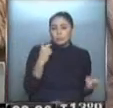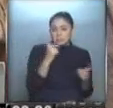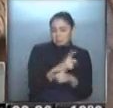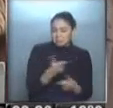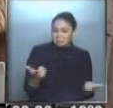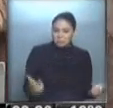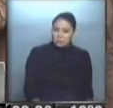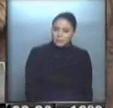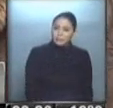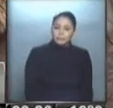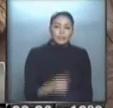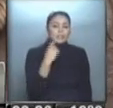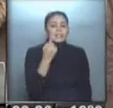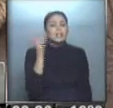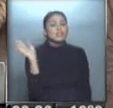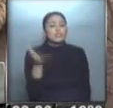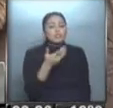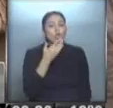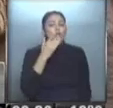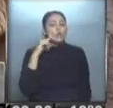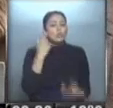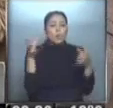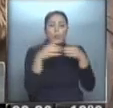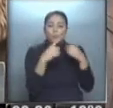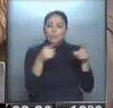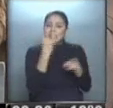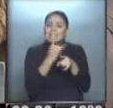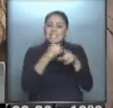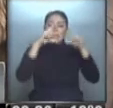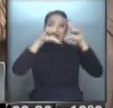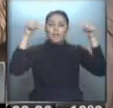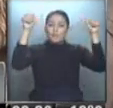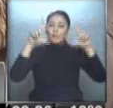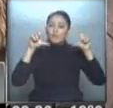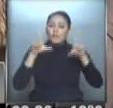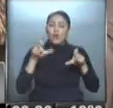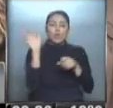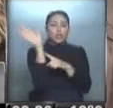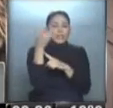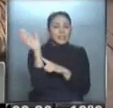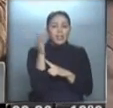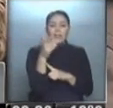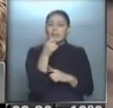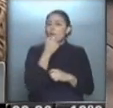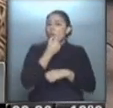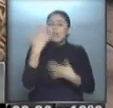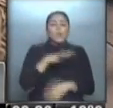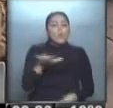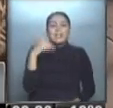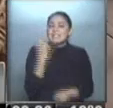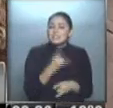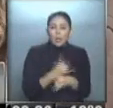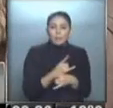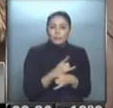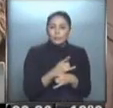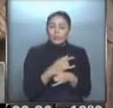problema dice que en todos los recitales está la foto de de tu hermano presente con el cartel de Justicia las banderas en donde vos quieras siempre